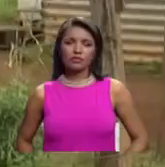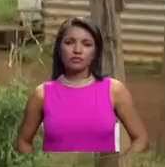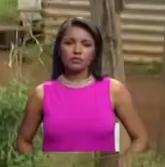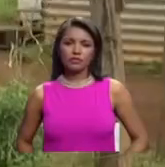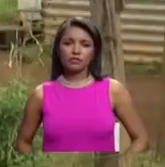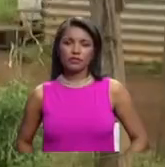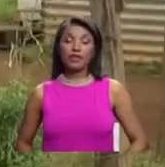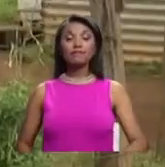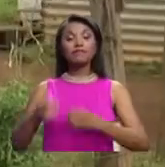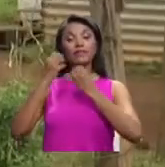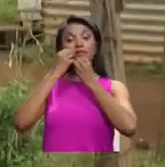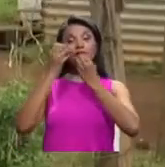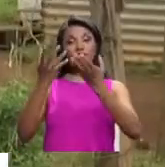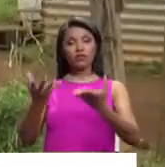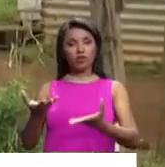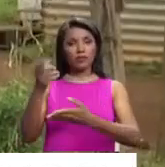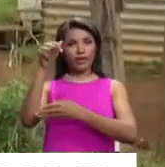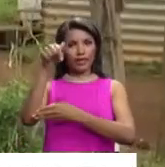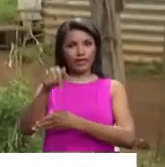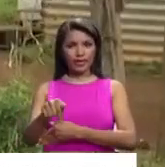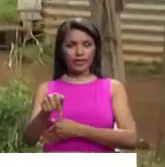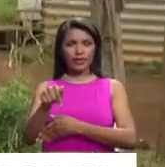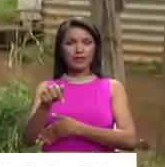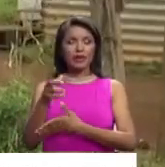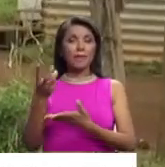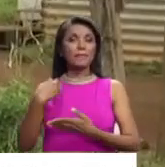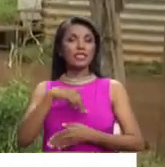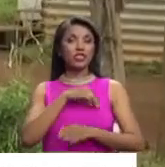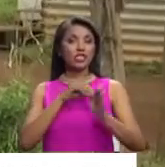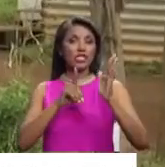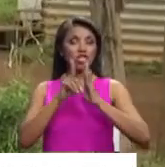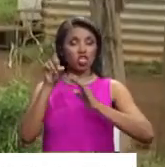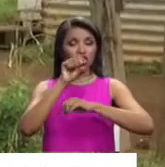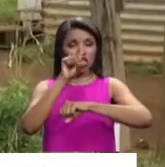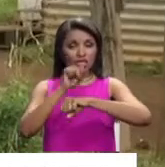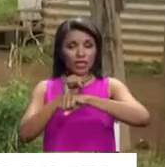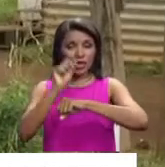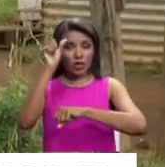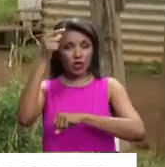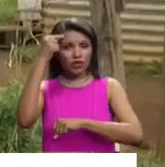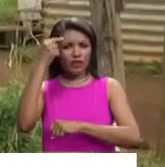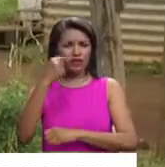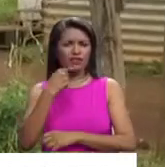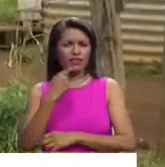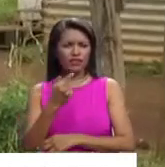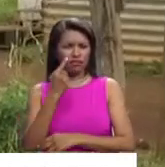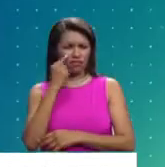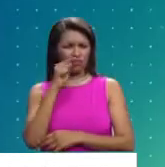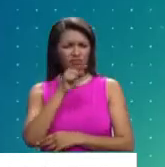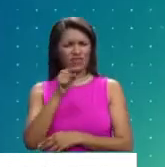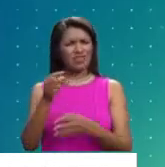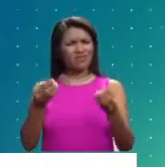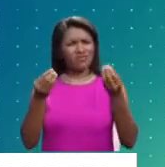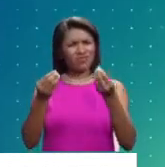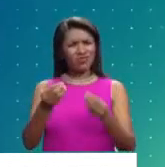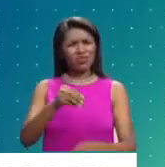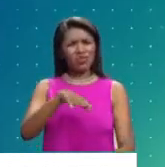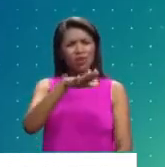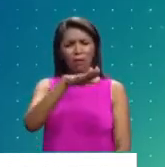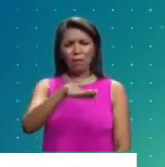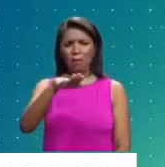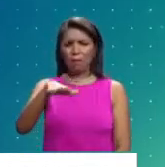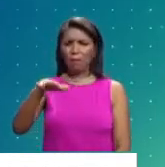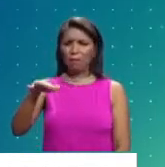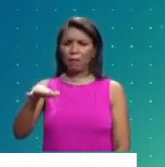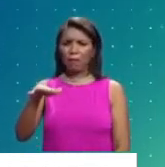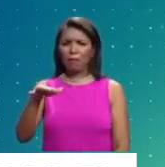Así es, compañeros, les puedo informar que los funcionarios del Ministerio de Desarrollo Social han dicho estar analizando esta situación que se viene registrando